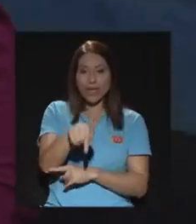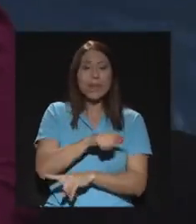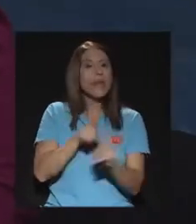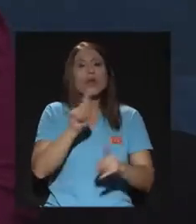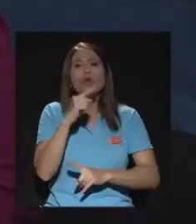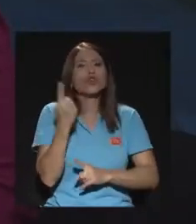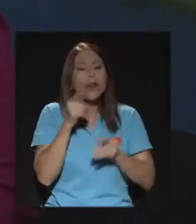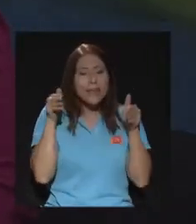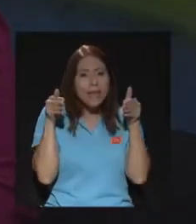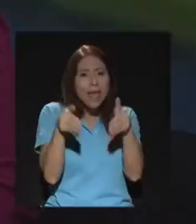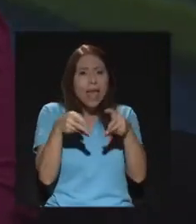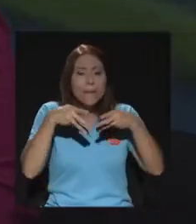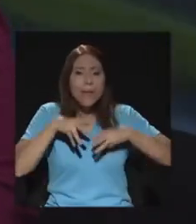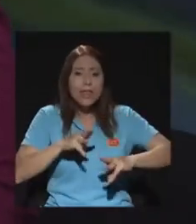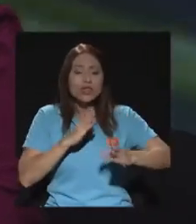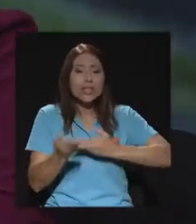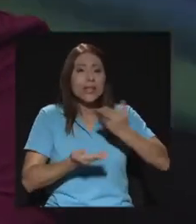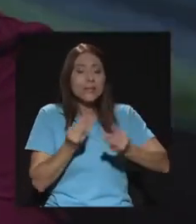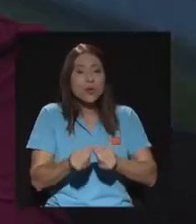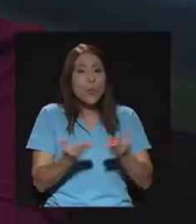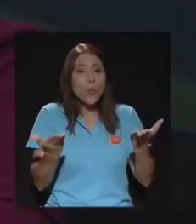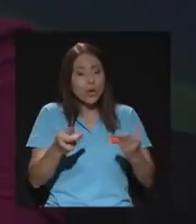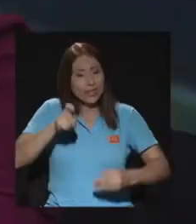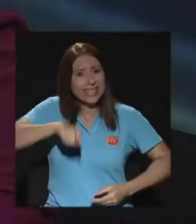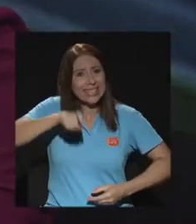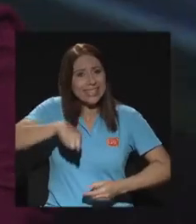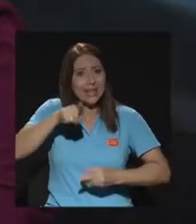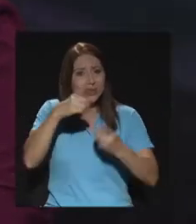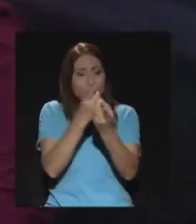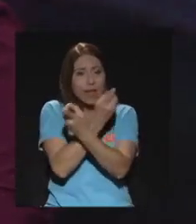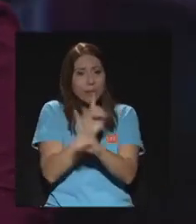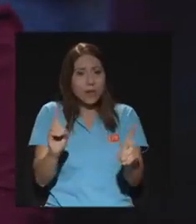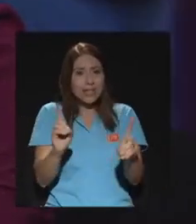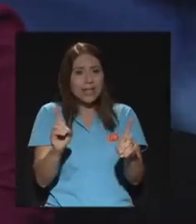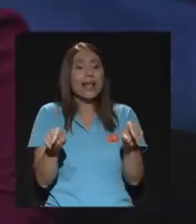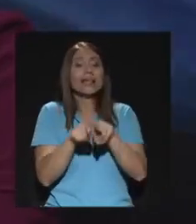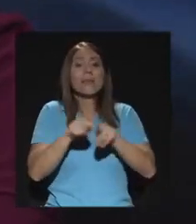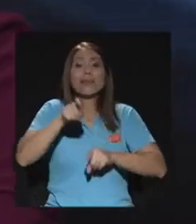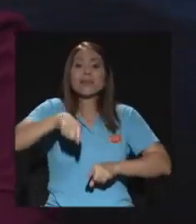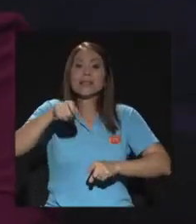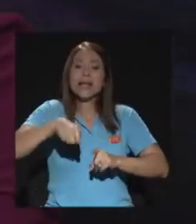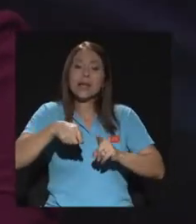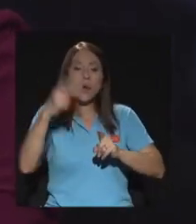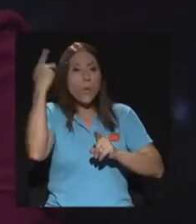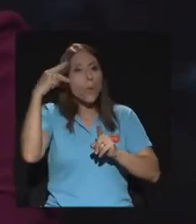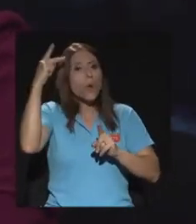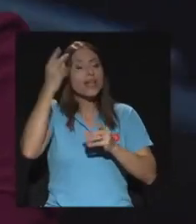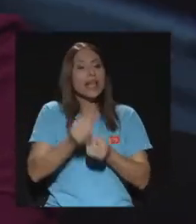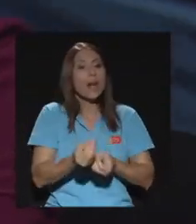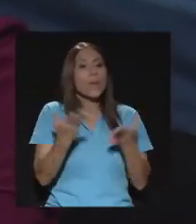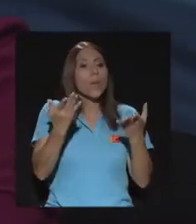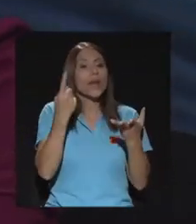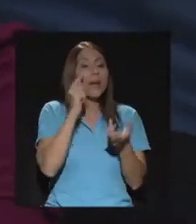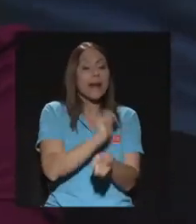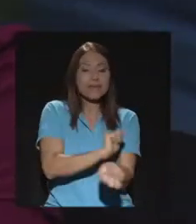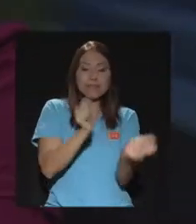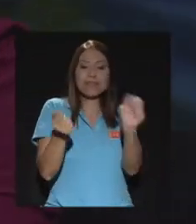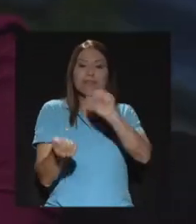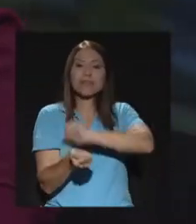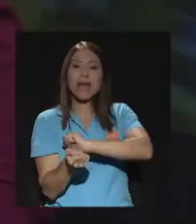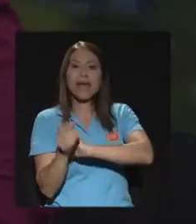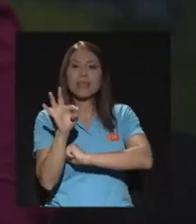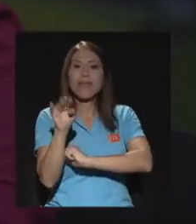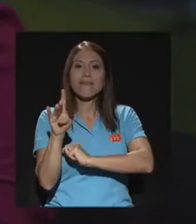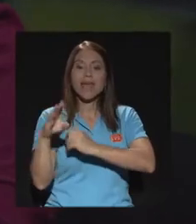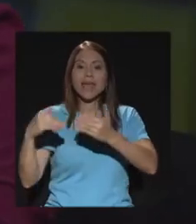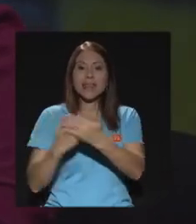público, que son esenciales en una democracia y que es necesario también que en la política pública de migración a la televisión digital se fortalezcan,